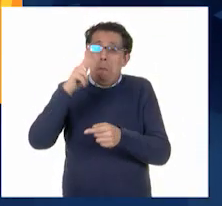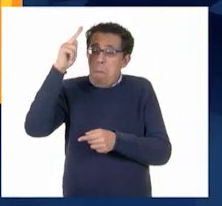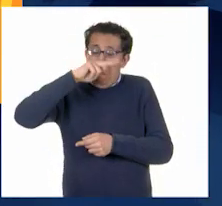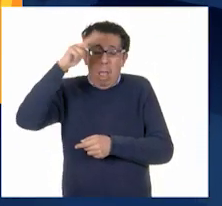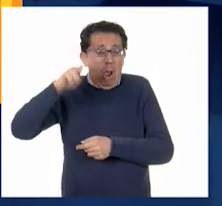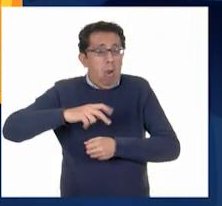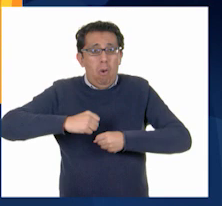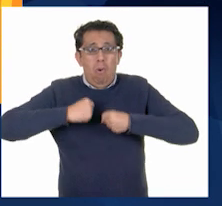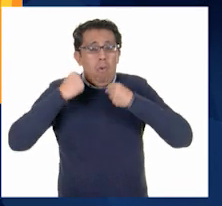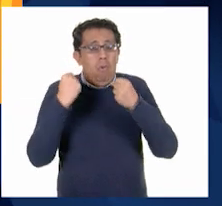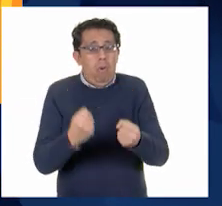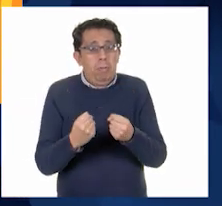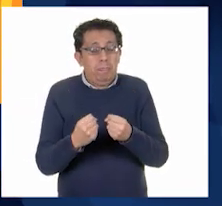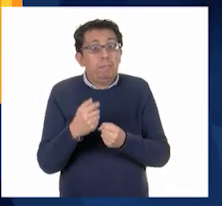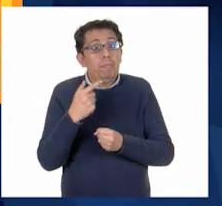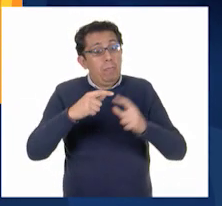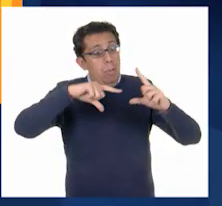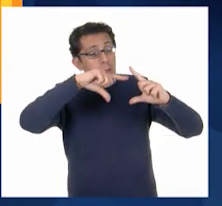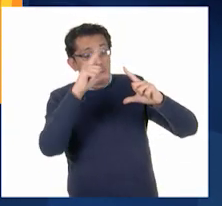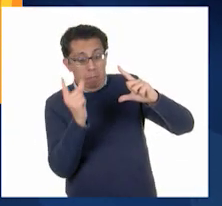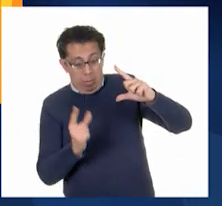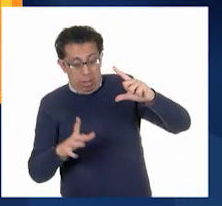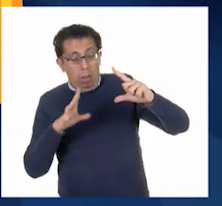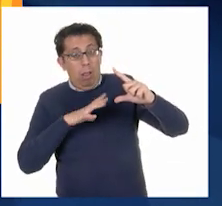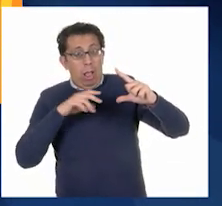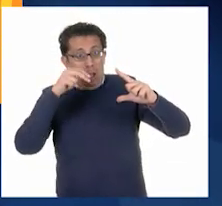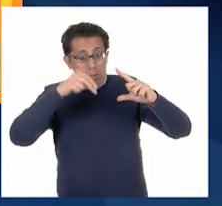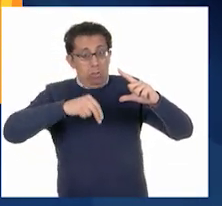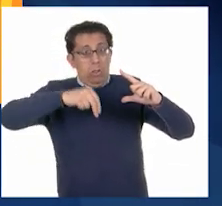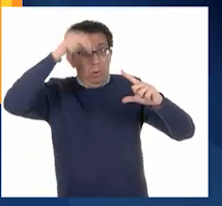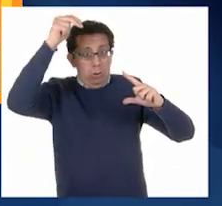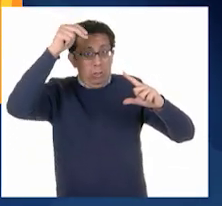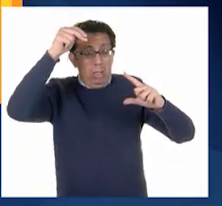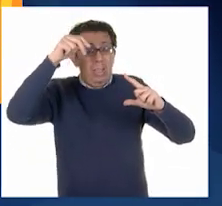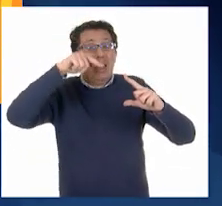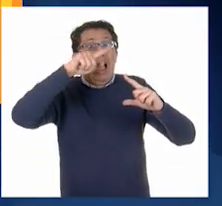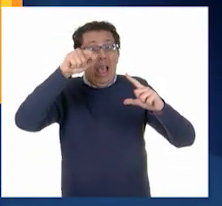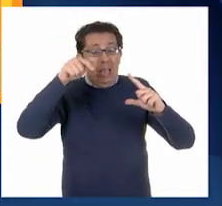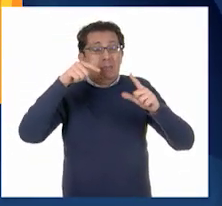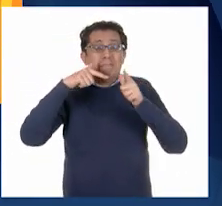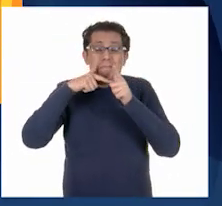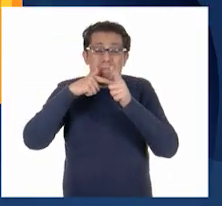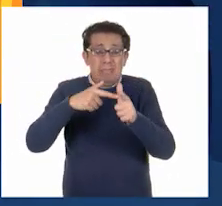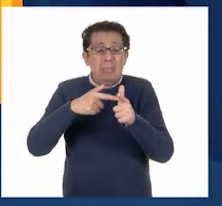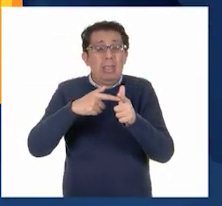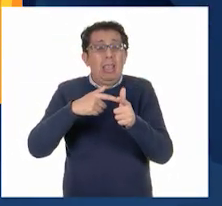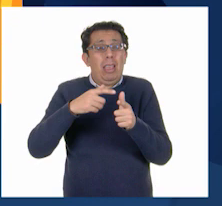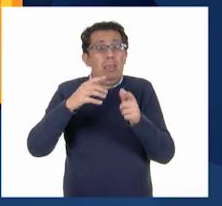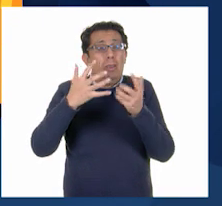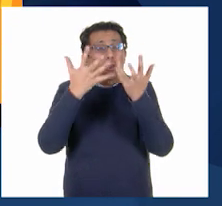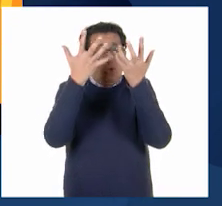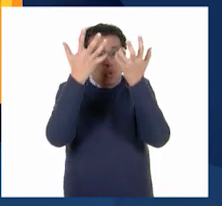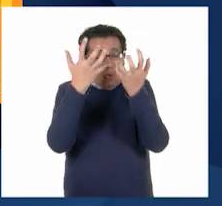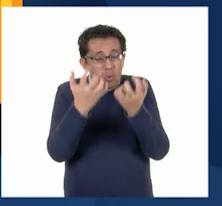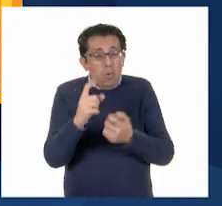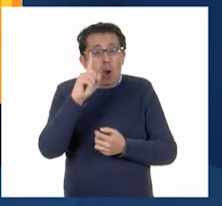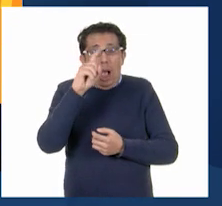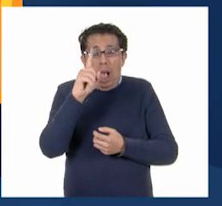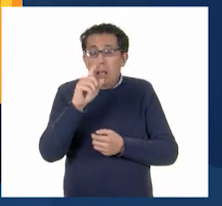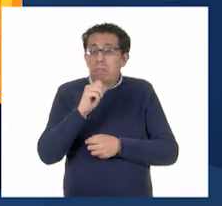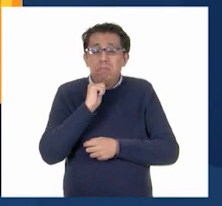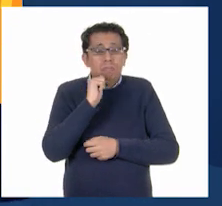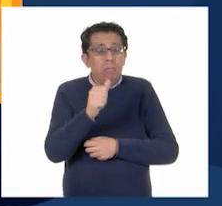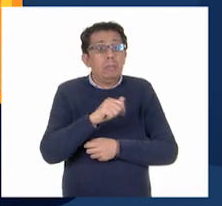de dos regiones biogeográficas, la del norte, donde ocurrirán sequías cada vez más intensas y prolongadas, y la del sur, en donde las